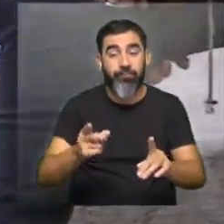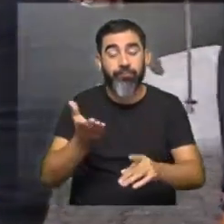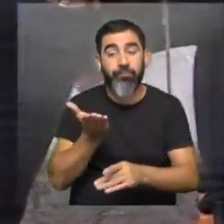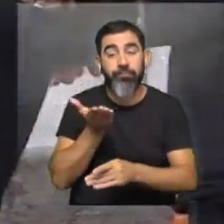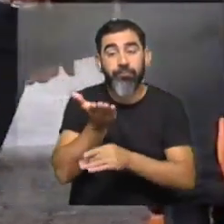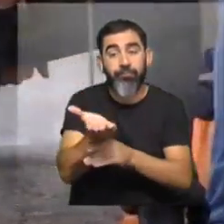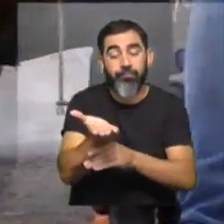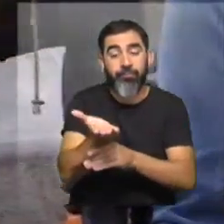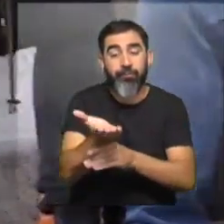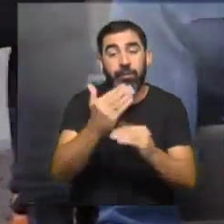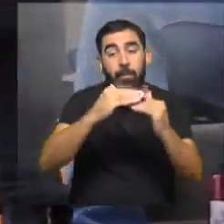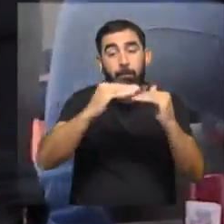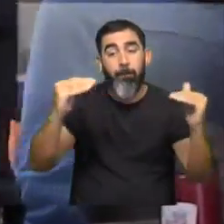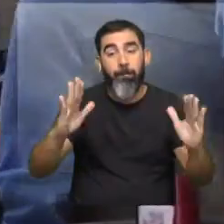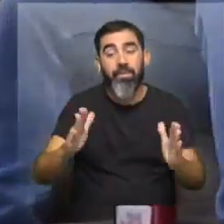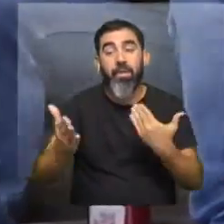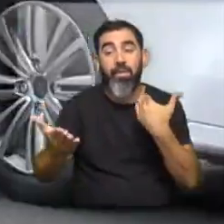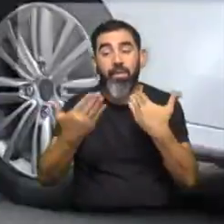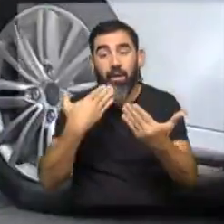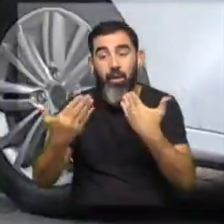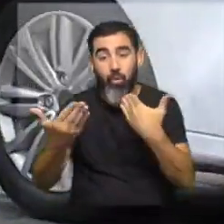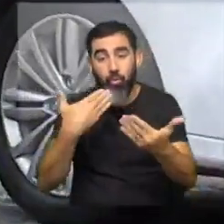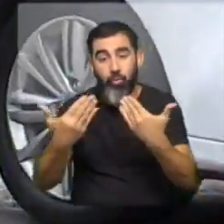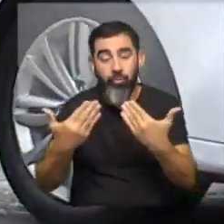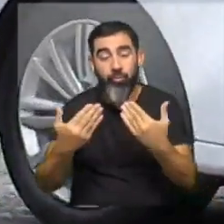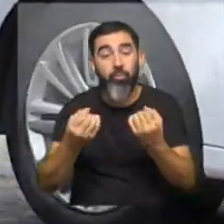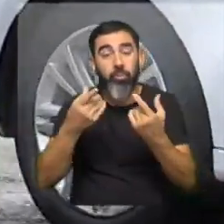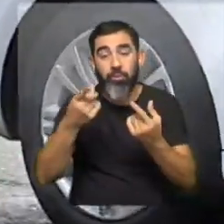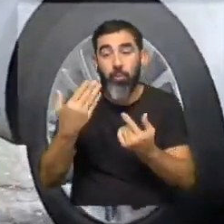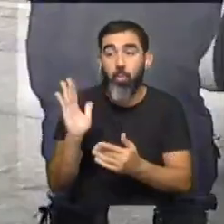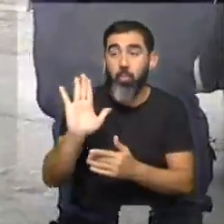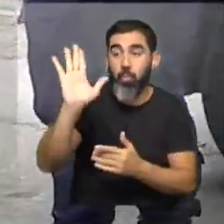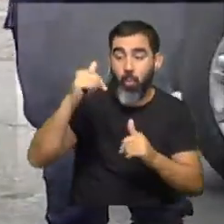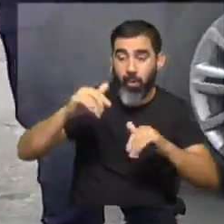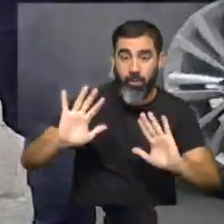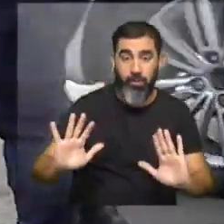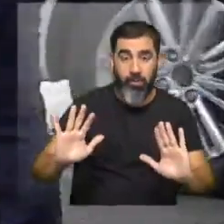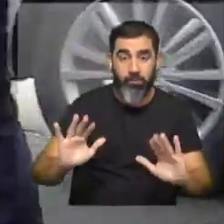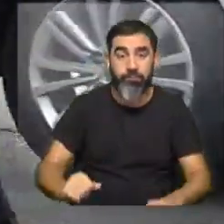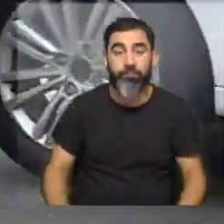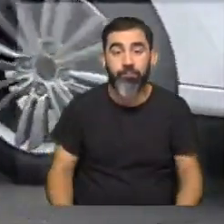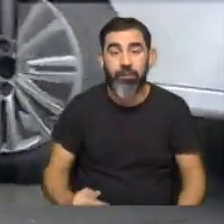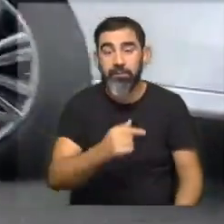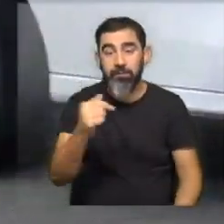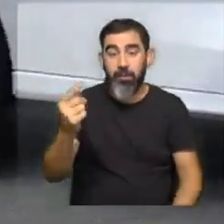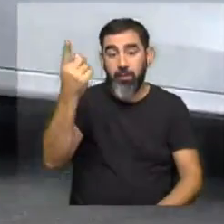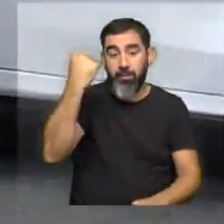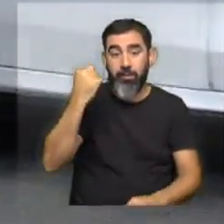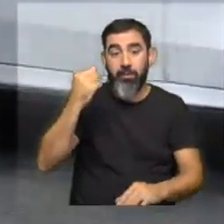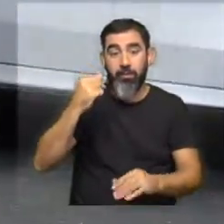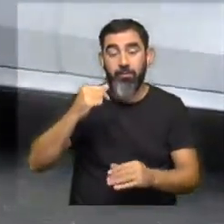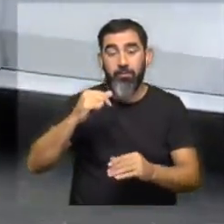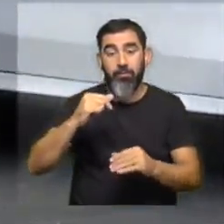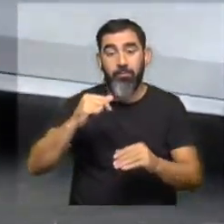exigiendo una mesa de diálogo, la instalación de una mesa de diálogo, porque eso fue lo que se nos prometió la semana pasada cuando la